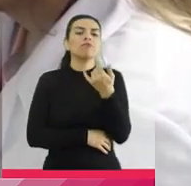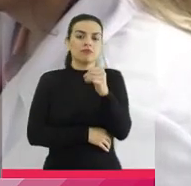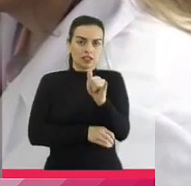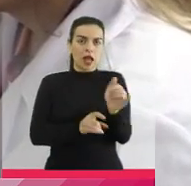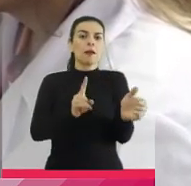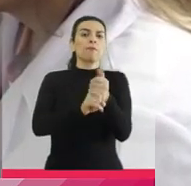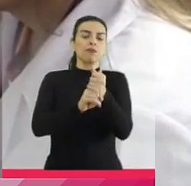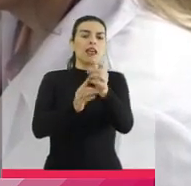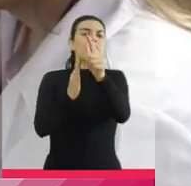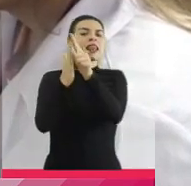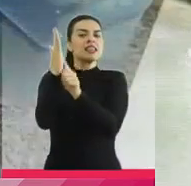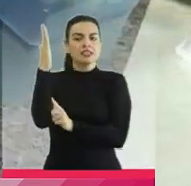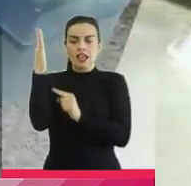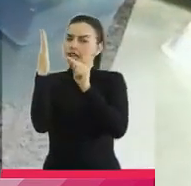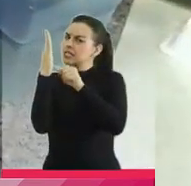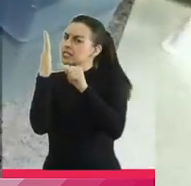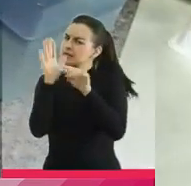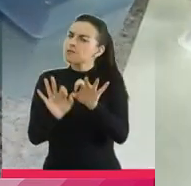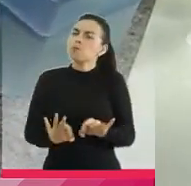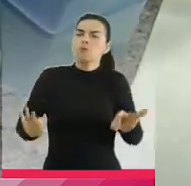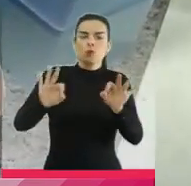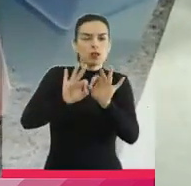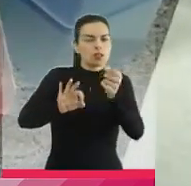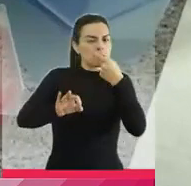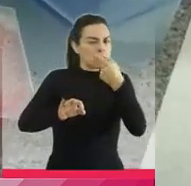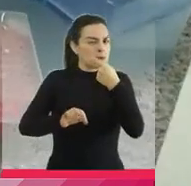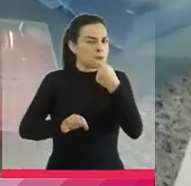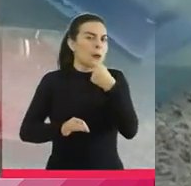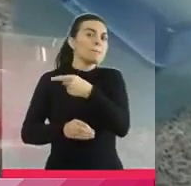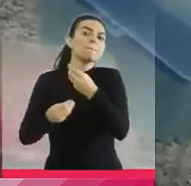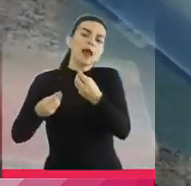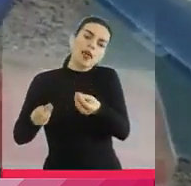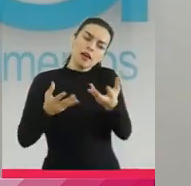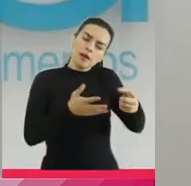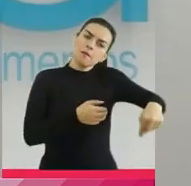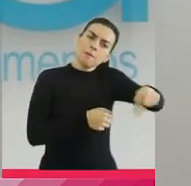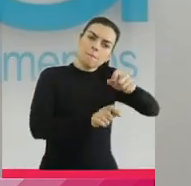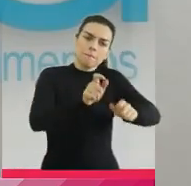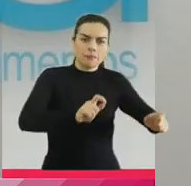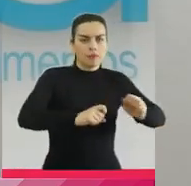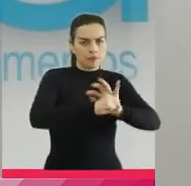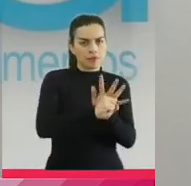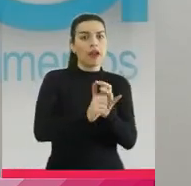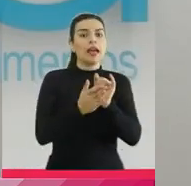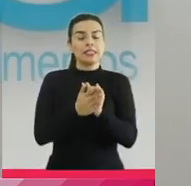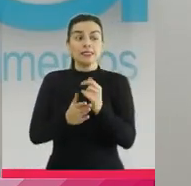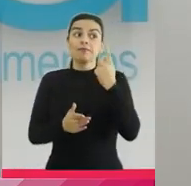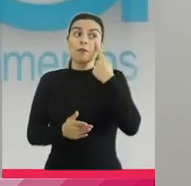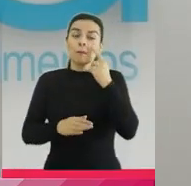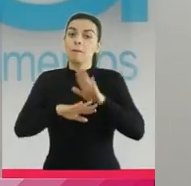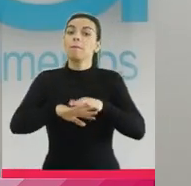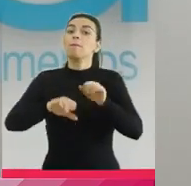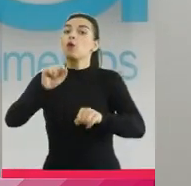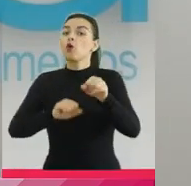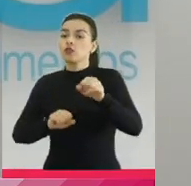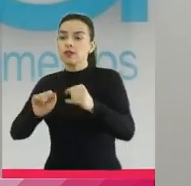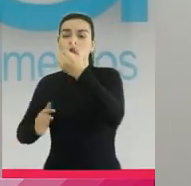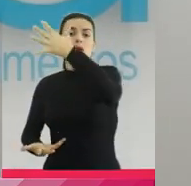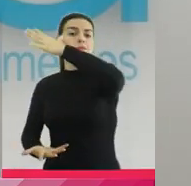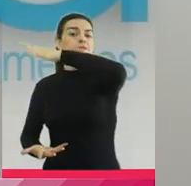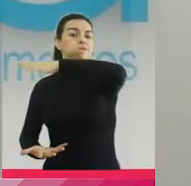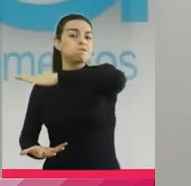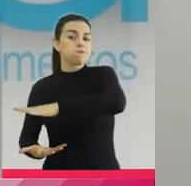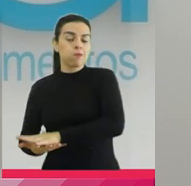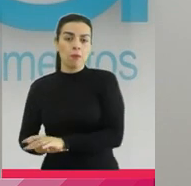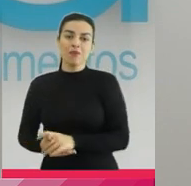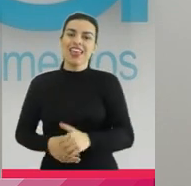que son de carácter necesario y que podrían escasear nada la emergencia sanitaria en 18 productos como hospitales no